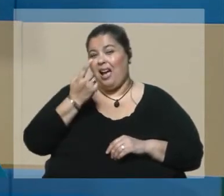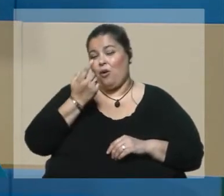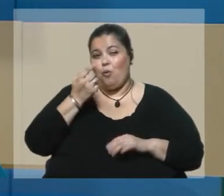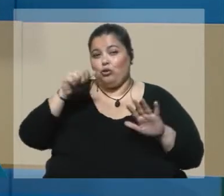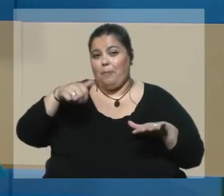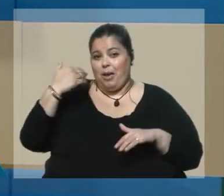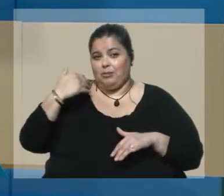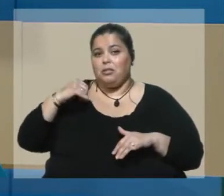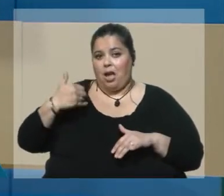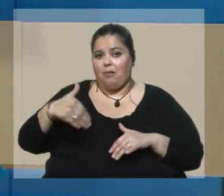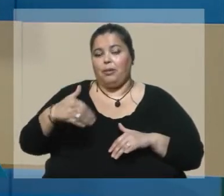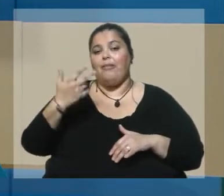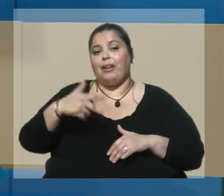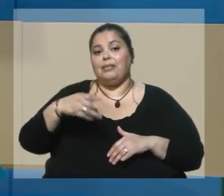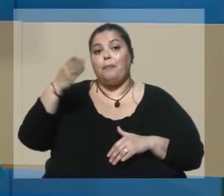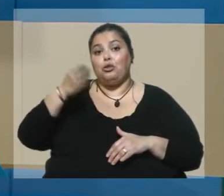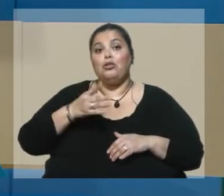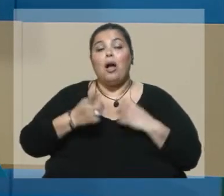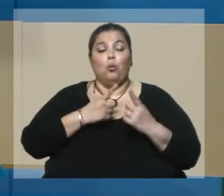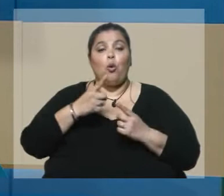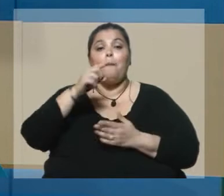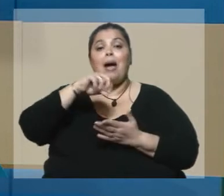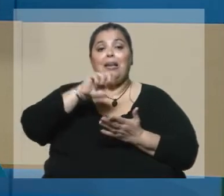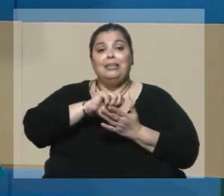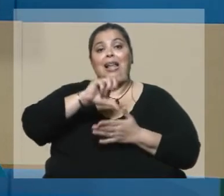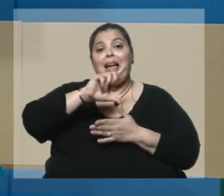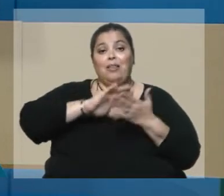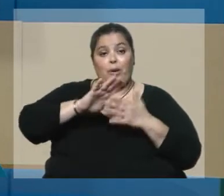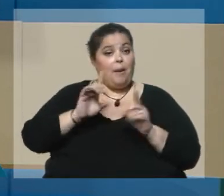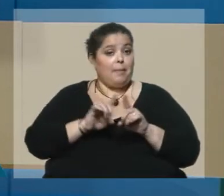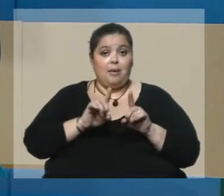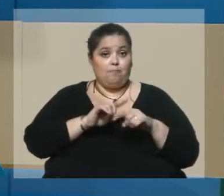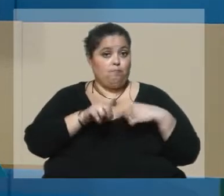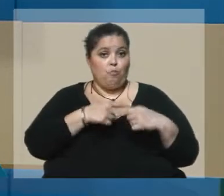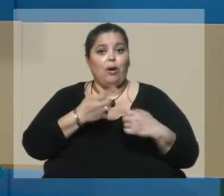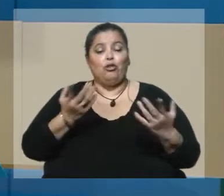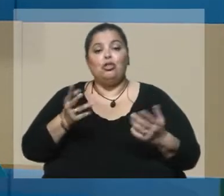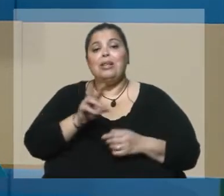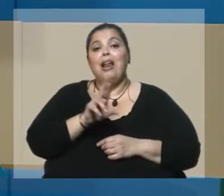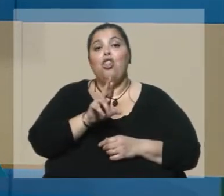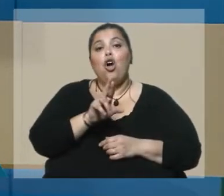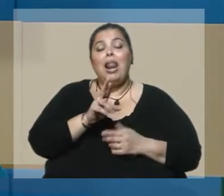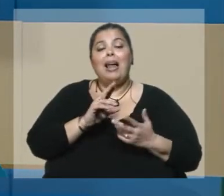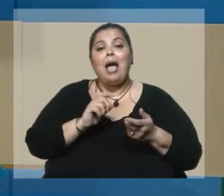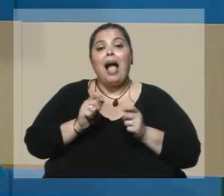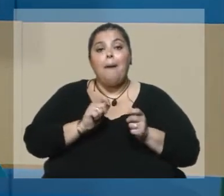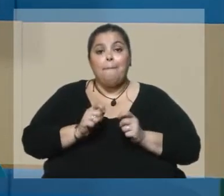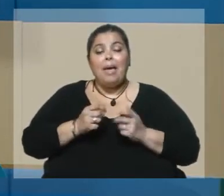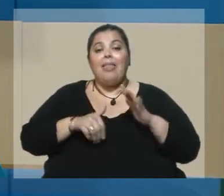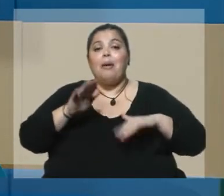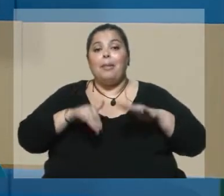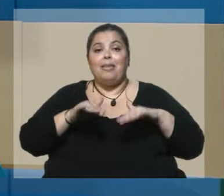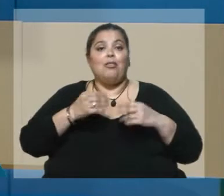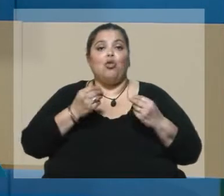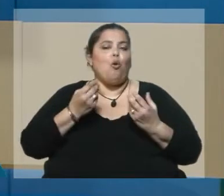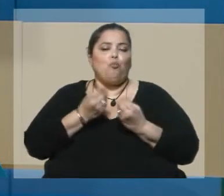este y varios países de latinoamérica han hecho lo mismo En definitiva el dólar se mueve por muchos factores este en el